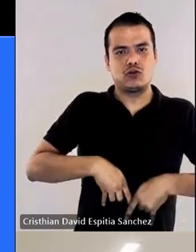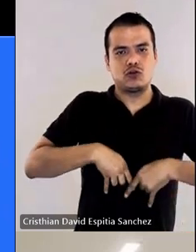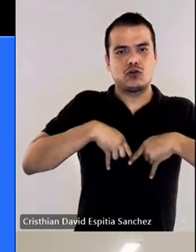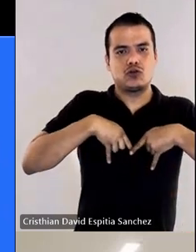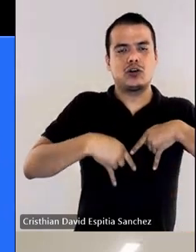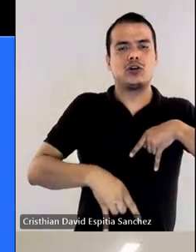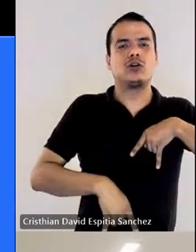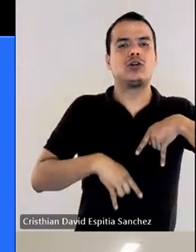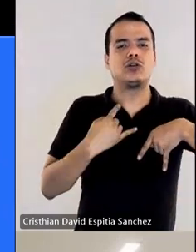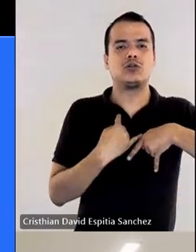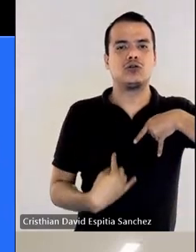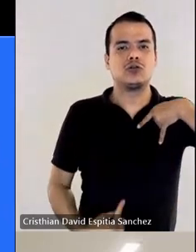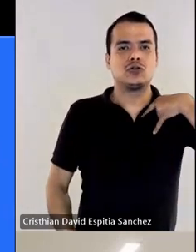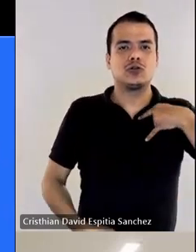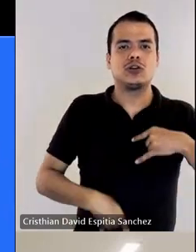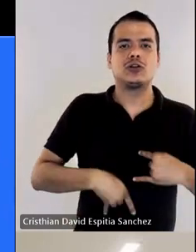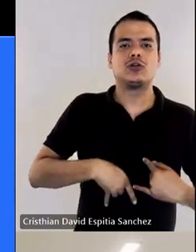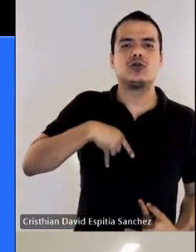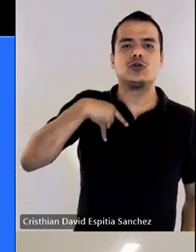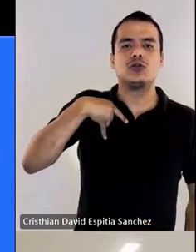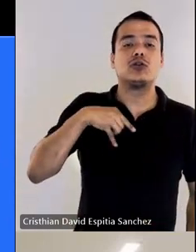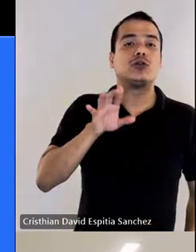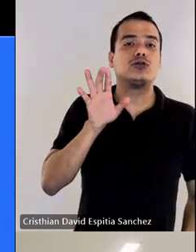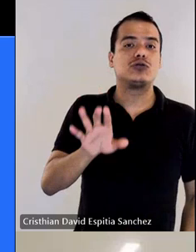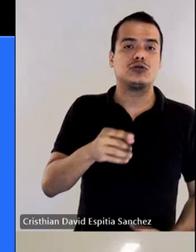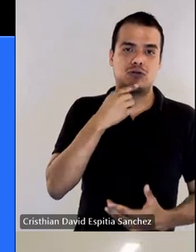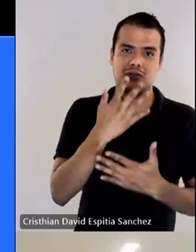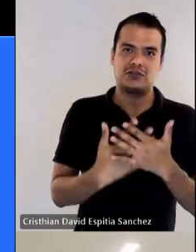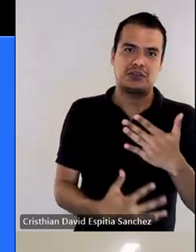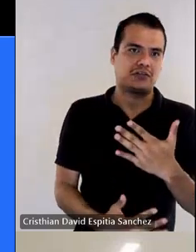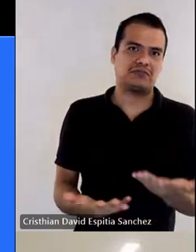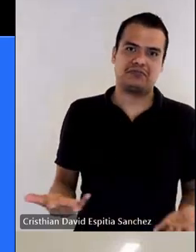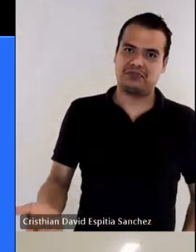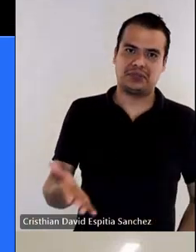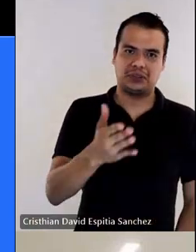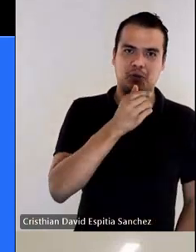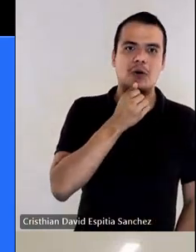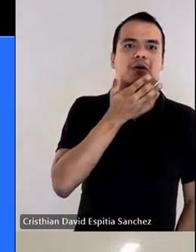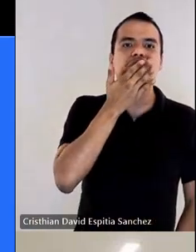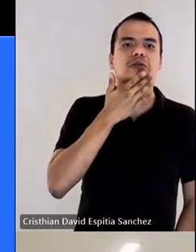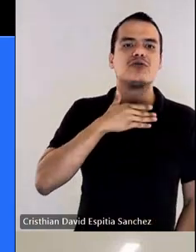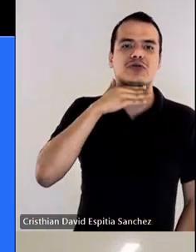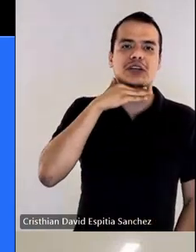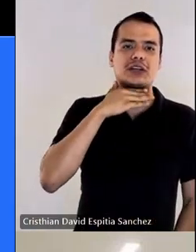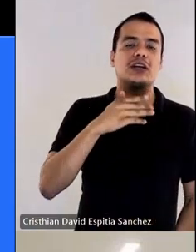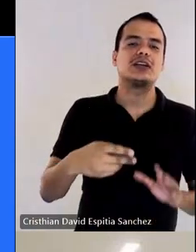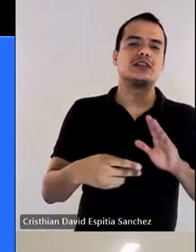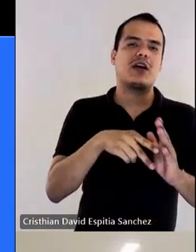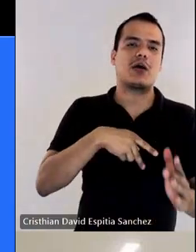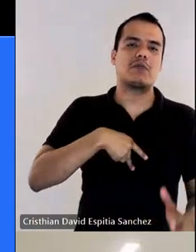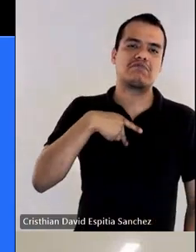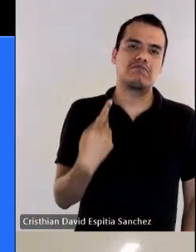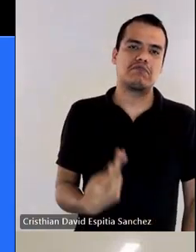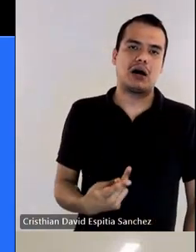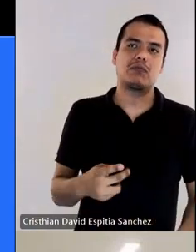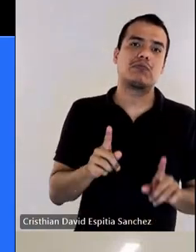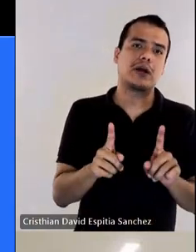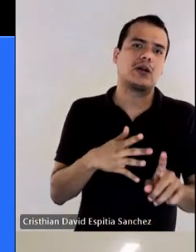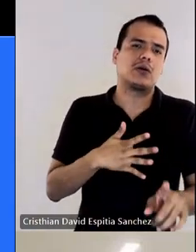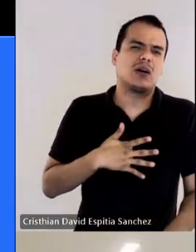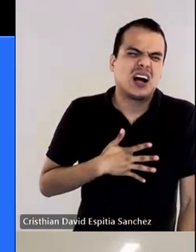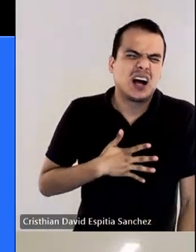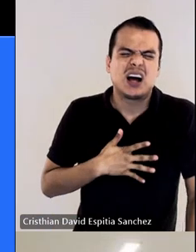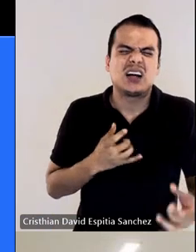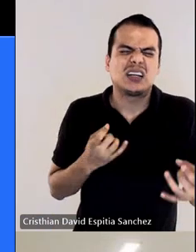aquí puede confundirse con un ataque, con un infarto. Entonces, a todo le llamamos infarto, pero no, en este caso, pues puede ser la